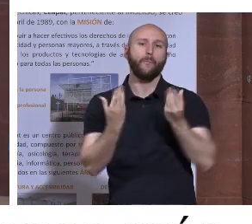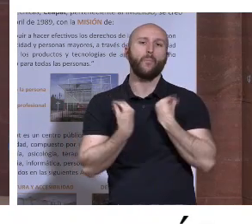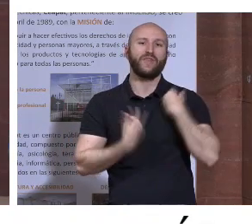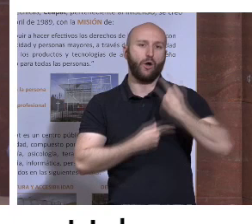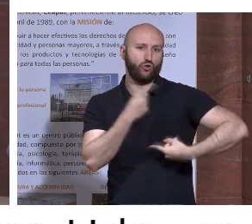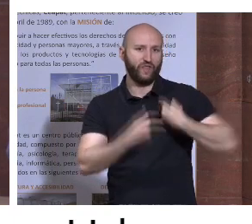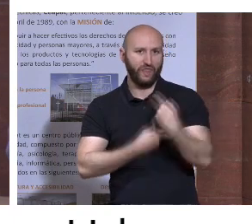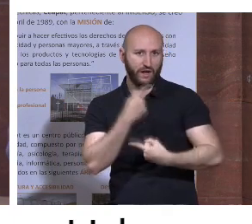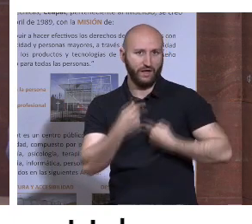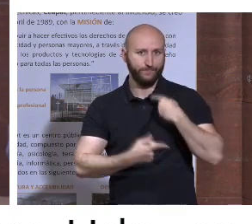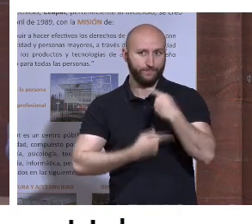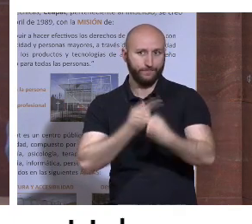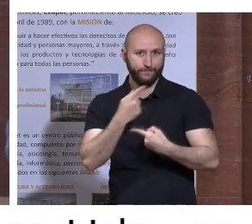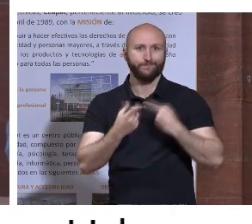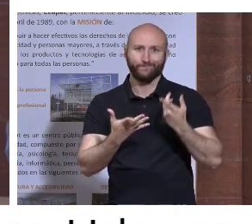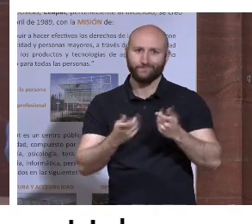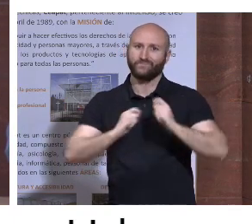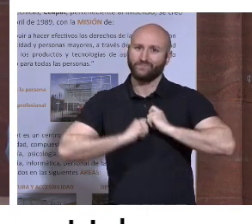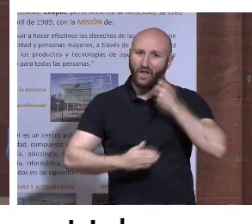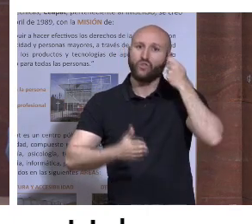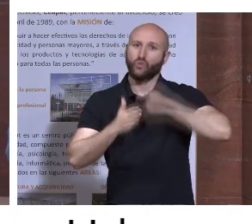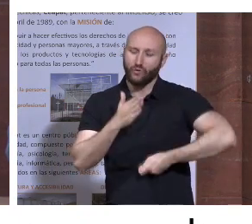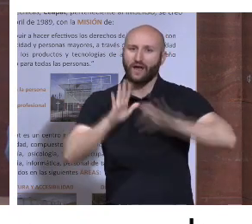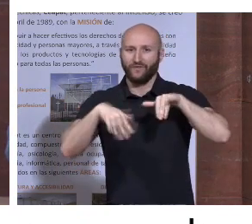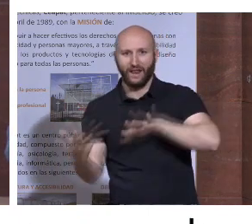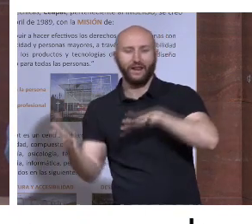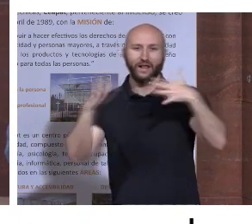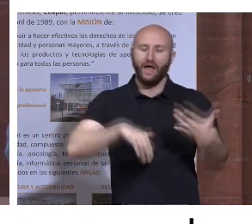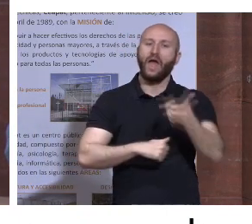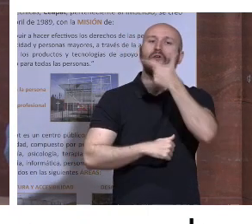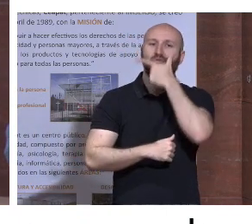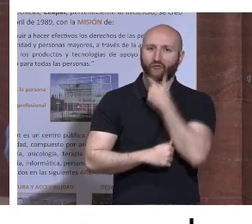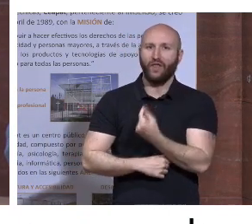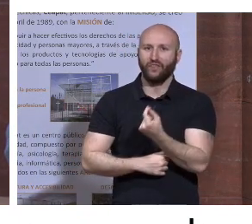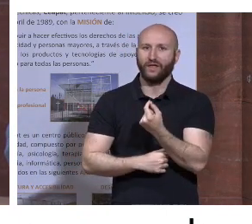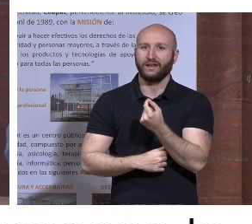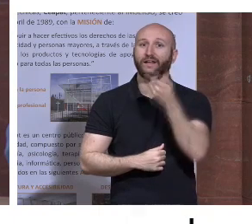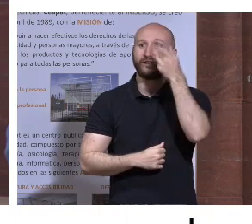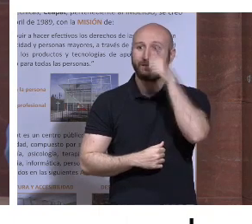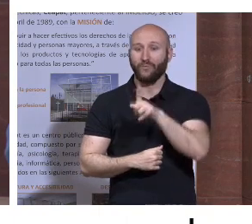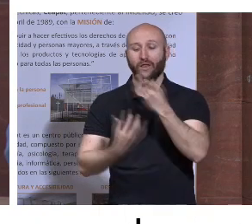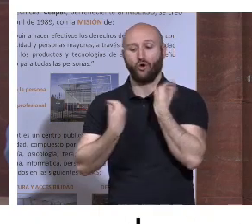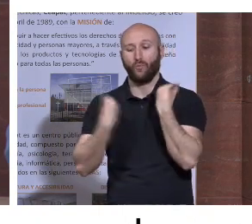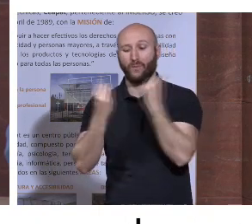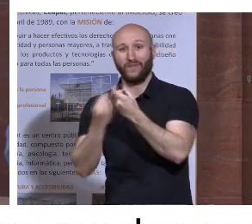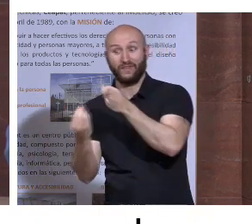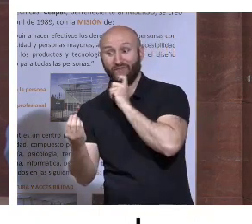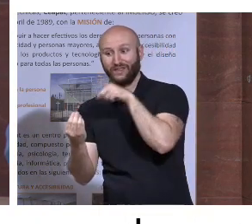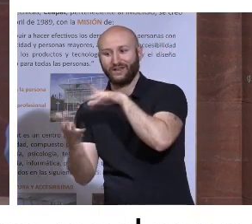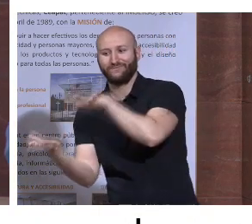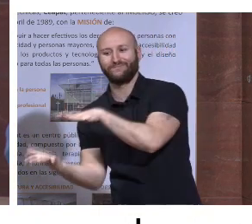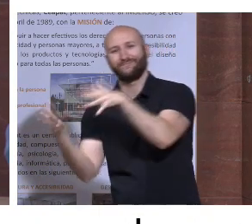cotidiana, que puede ser dura, podemos hacerla muy fácil. Podemos hacer de una convivencia difícil